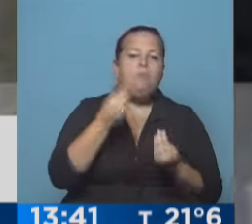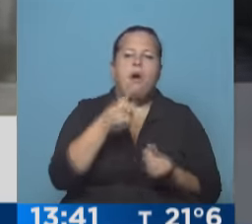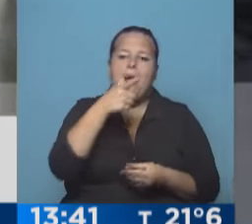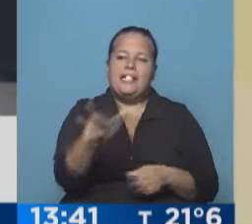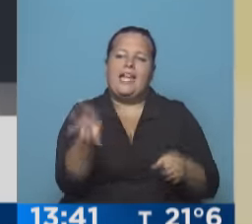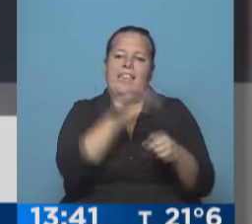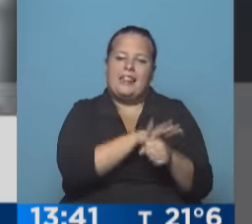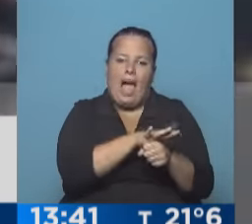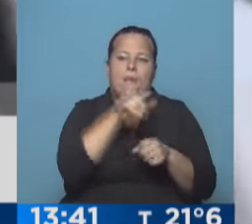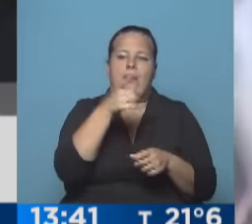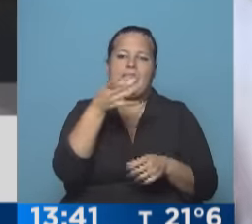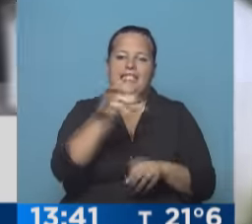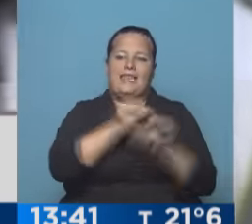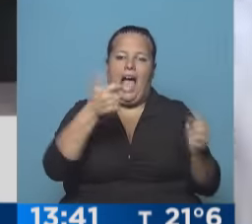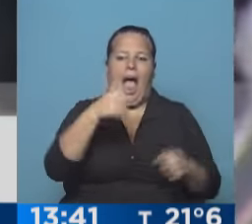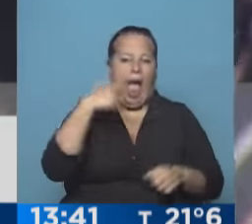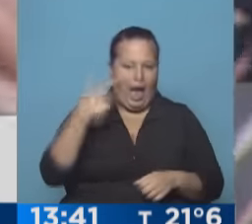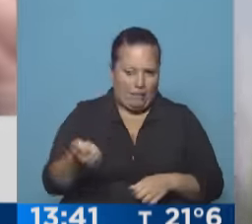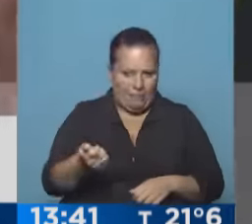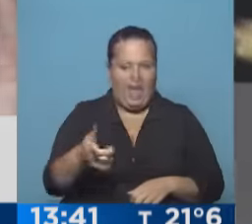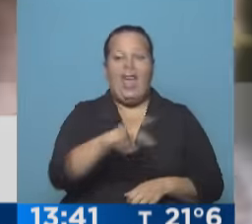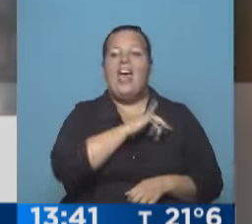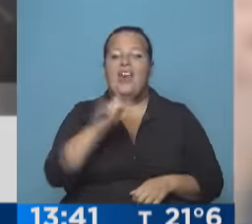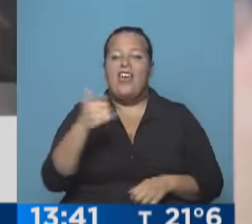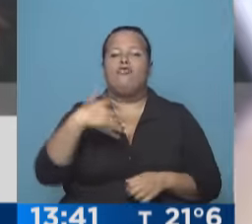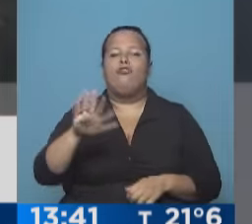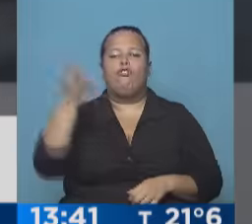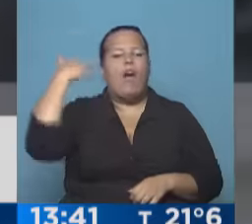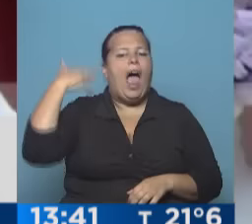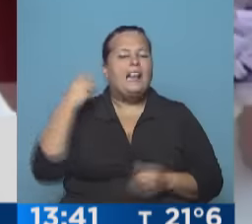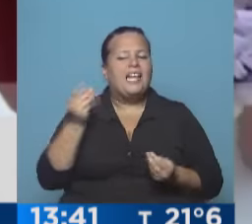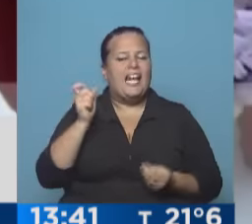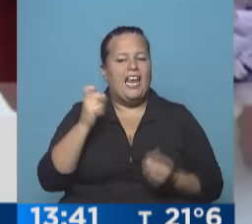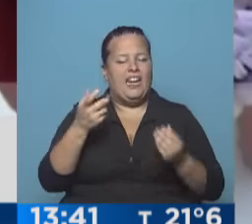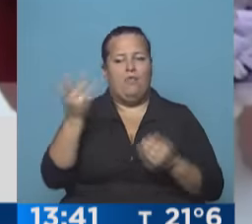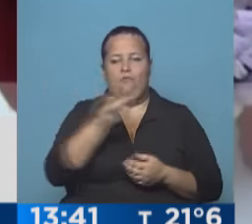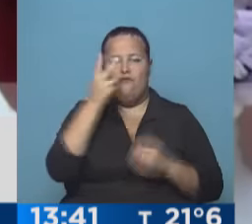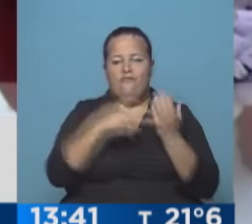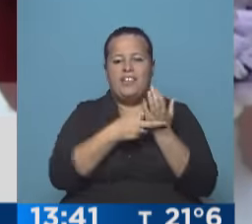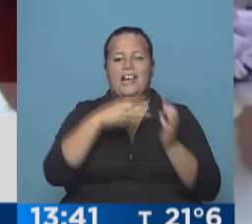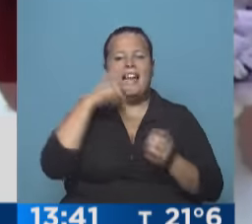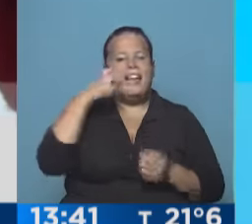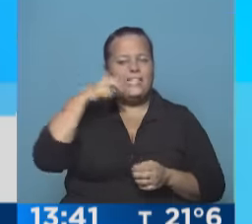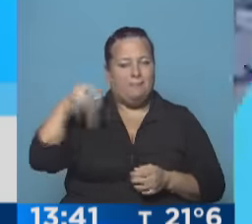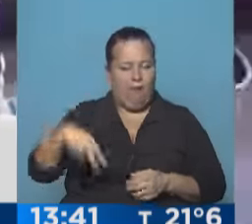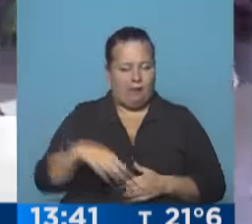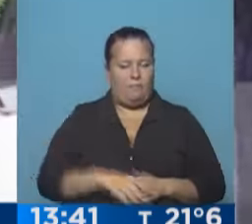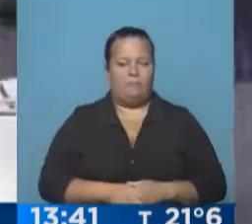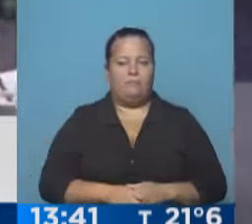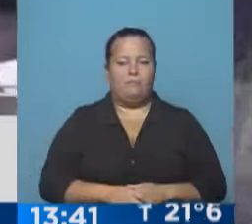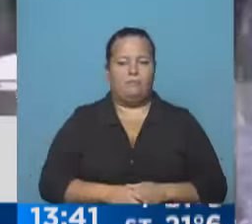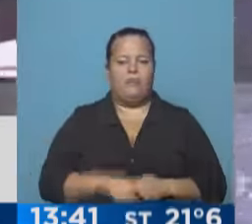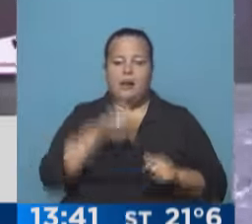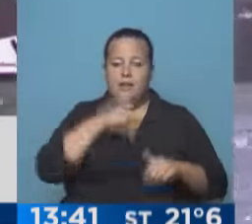supuesto encubrimiento del atentado a la AMIA, una denuncia impulsada en su momento por el fallecido fiscal Alberto Nisman.